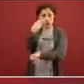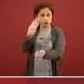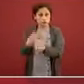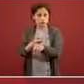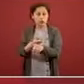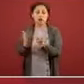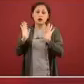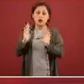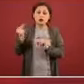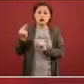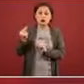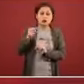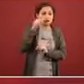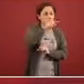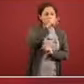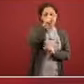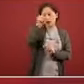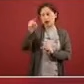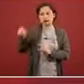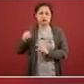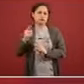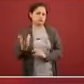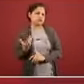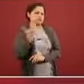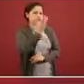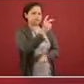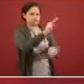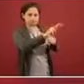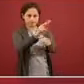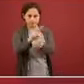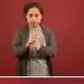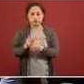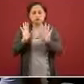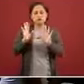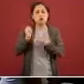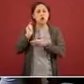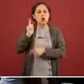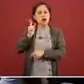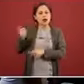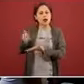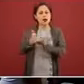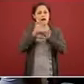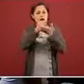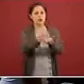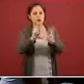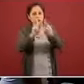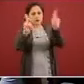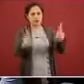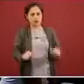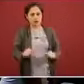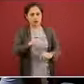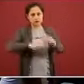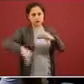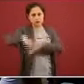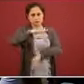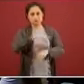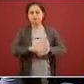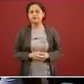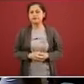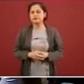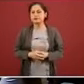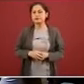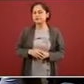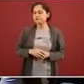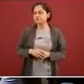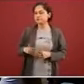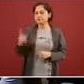operativos preventivos y esperamos que esto contribuya a mantener la paz. ¿También va a ser en hospitales privados? La Guardia